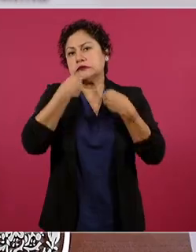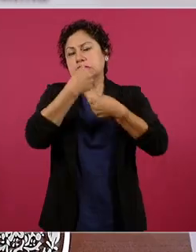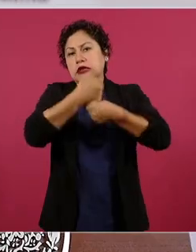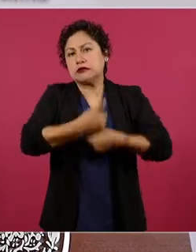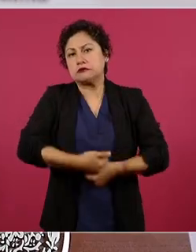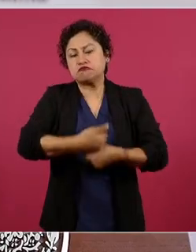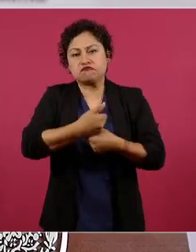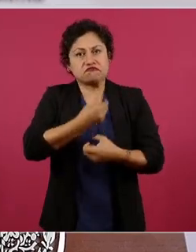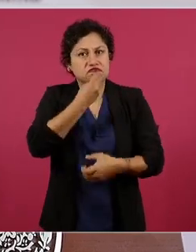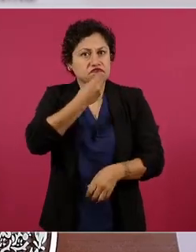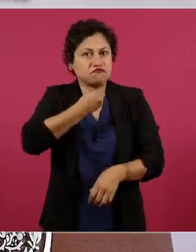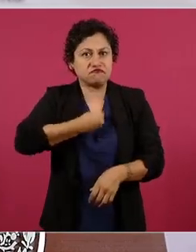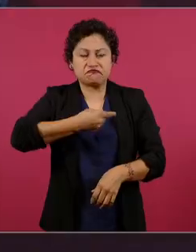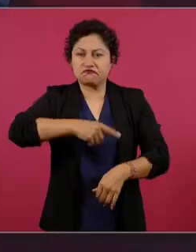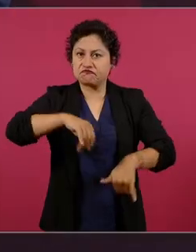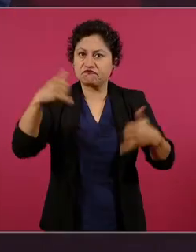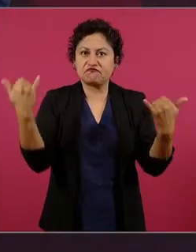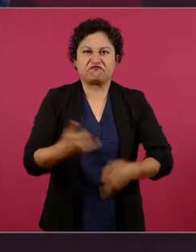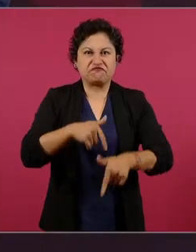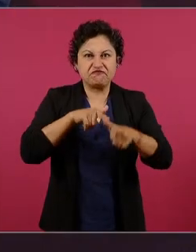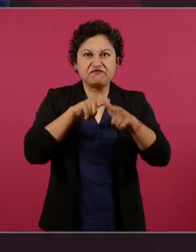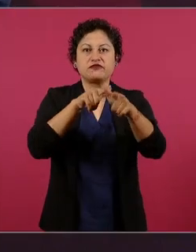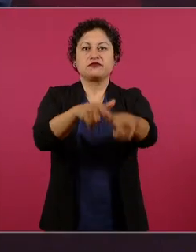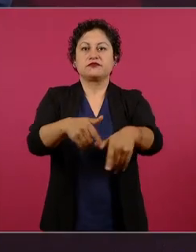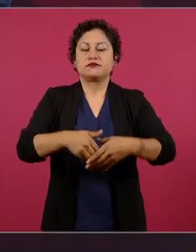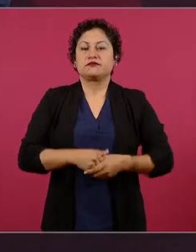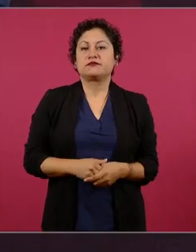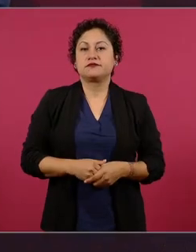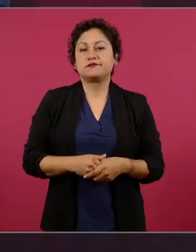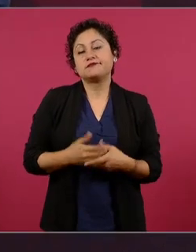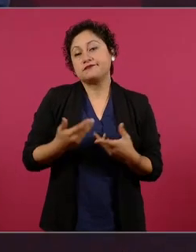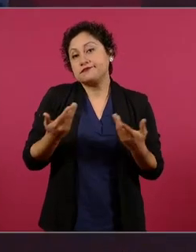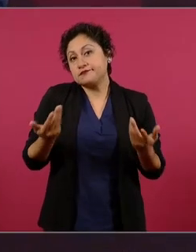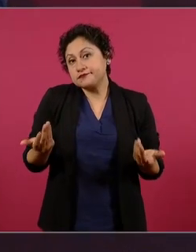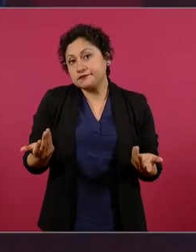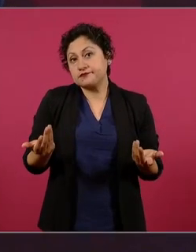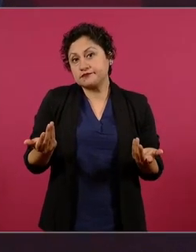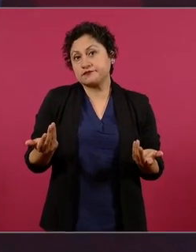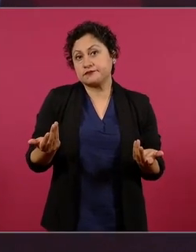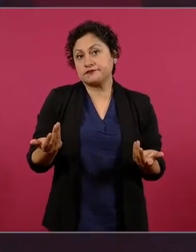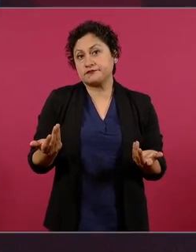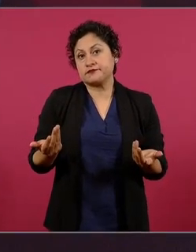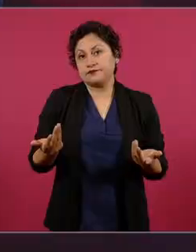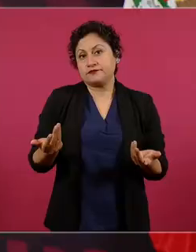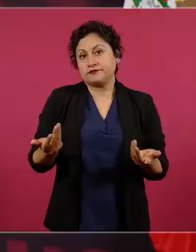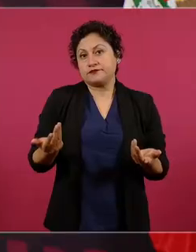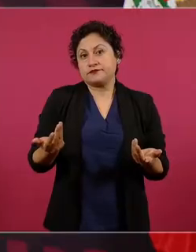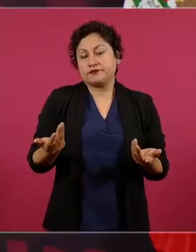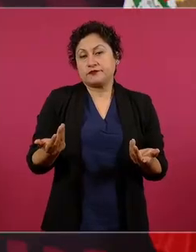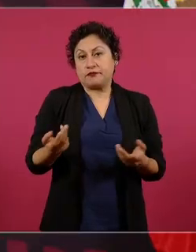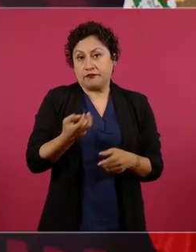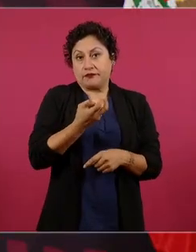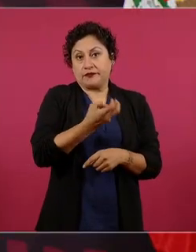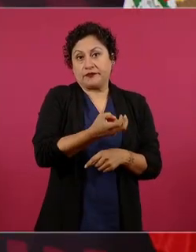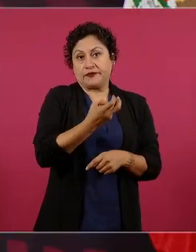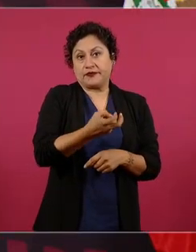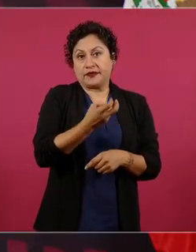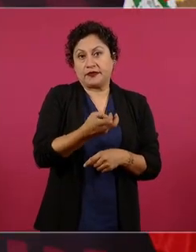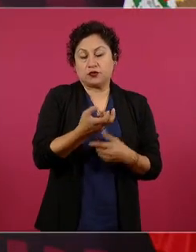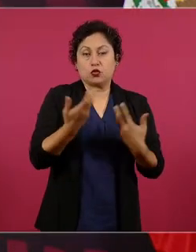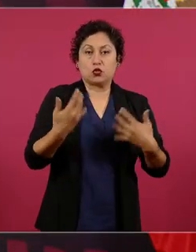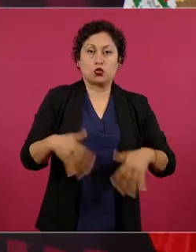¿Para qué queremos periodismo mercenario? ¿En qué ayuda al pueblo?